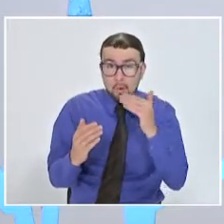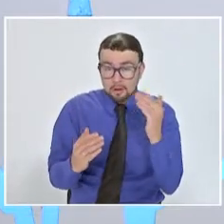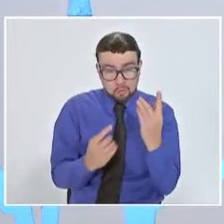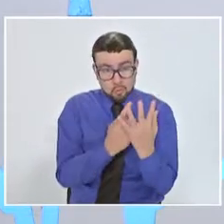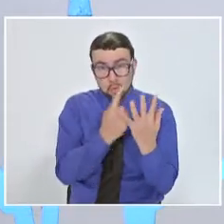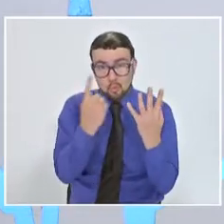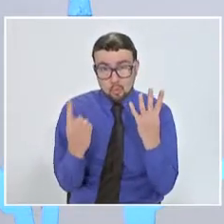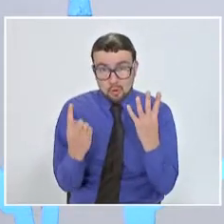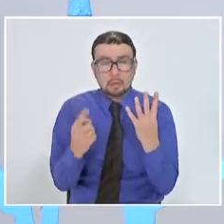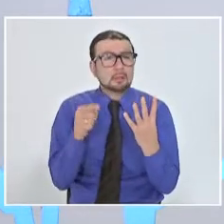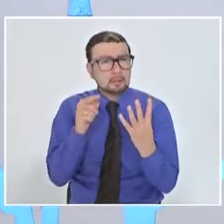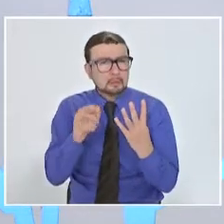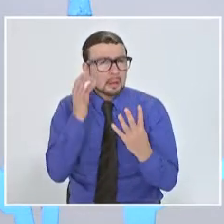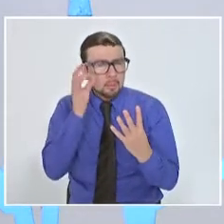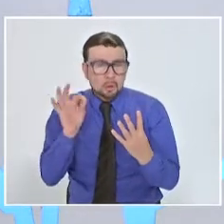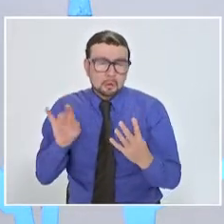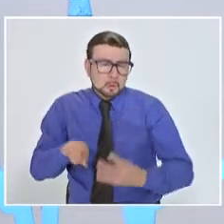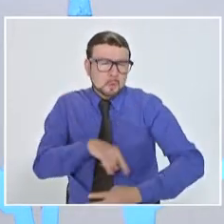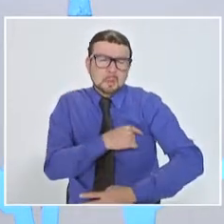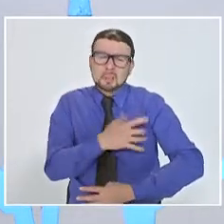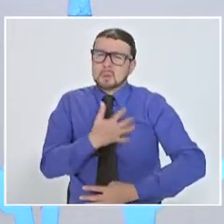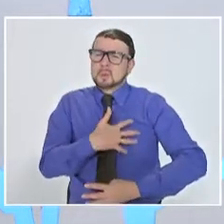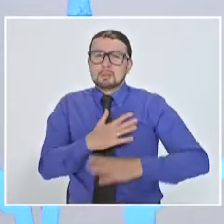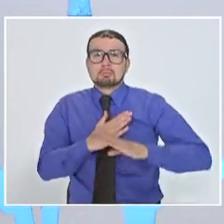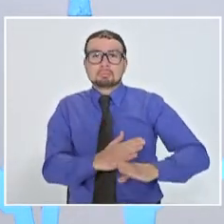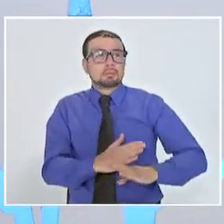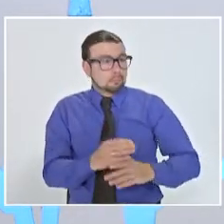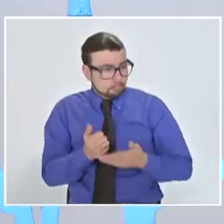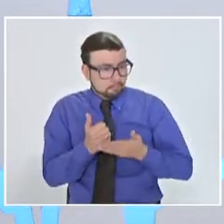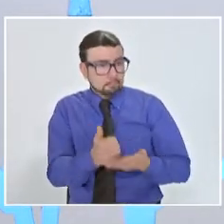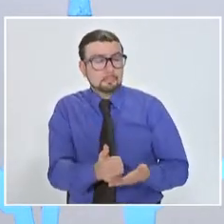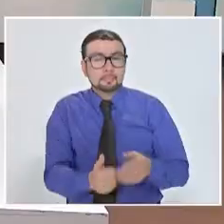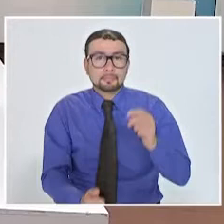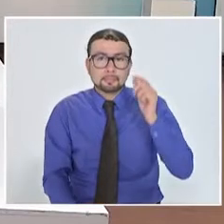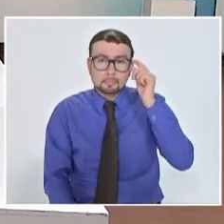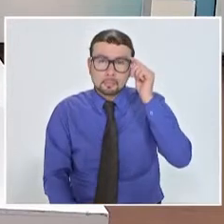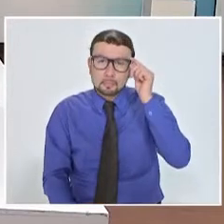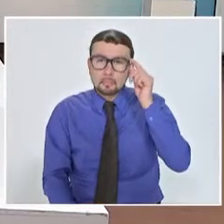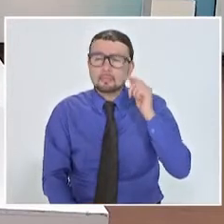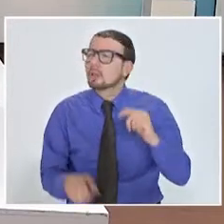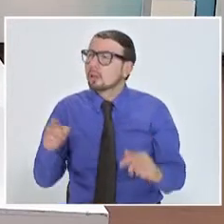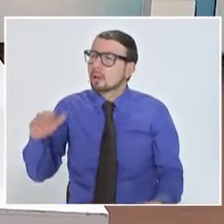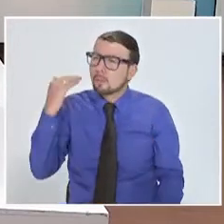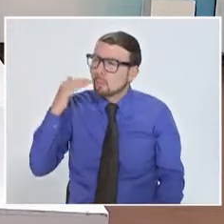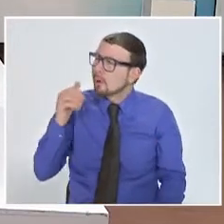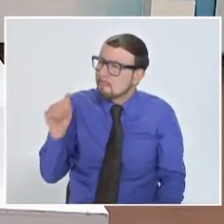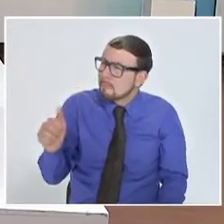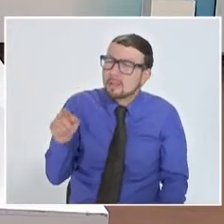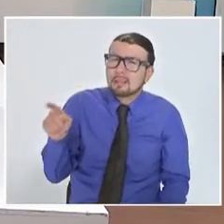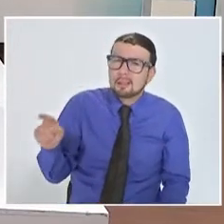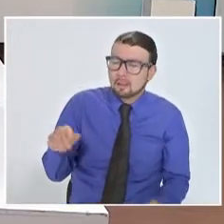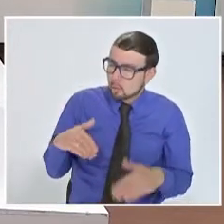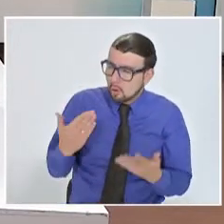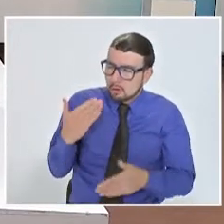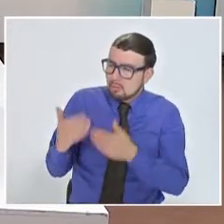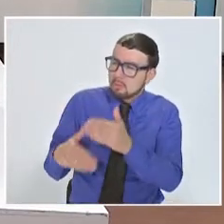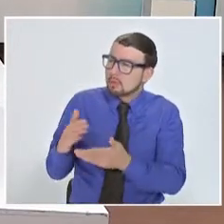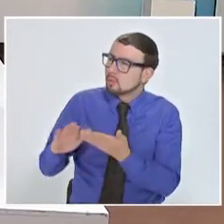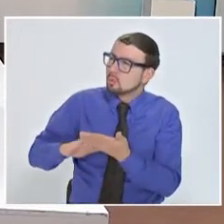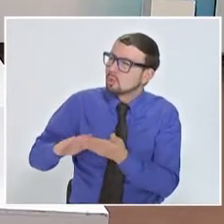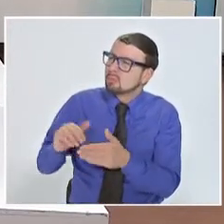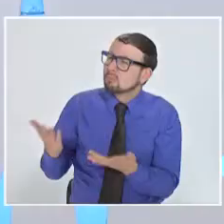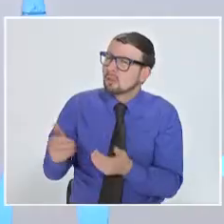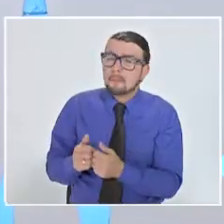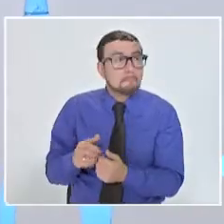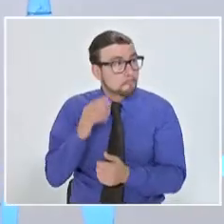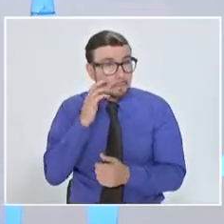reacción anafiláctica al azul de metileno. Y en el caso de la paciente, entonces, ¿en qué terminó el proceso de ella terapéutico desde la mastología? Como esta era una